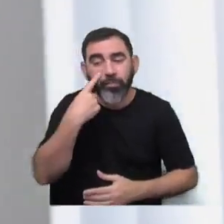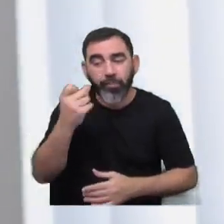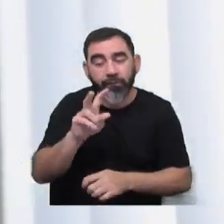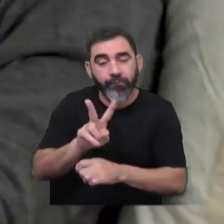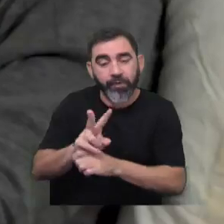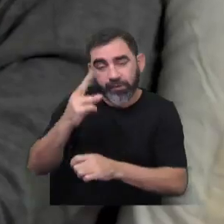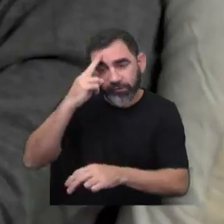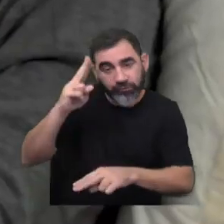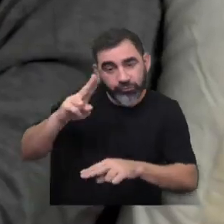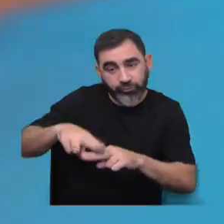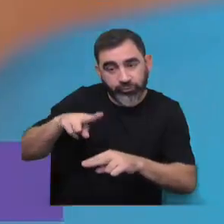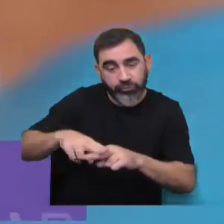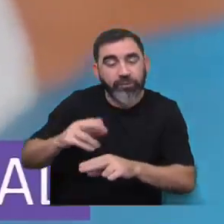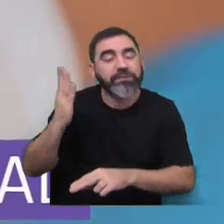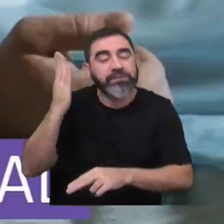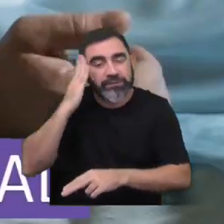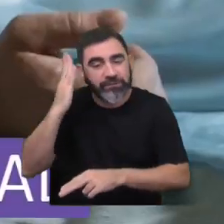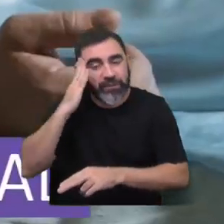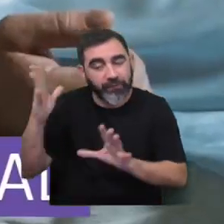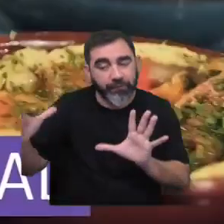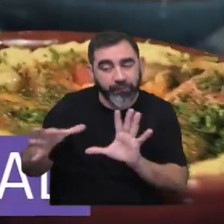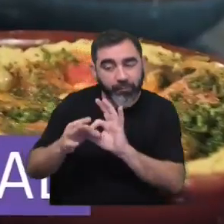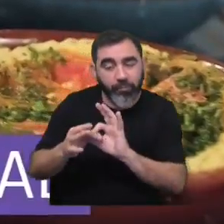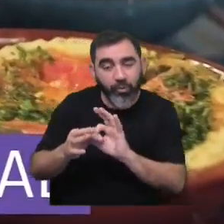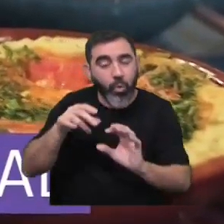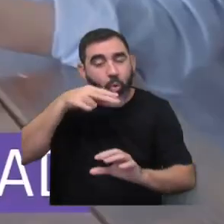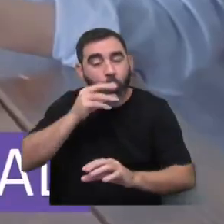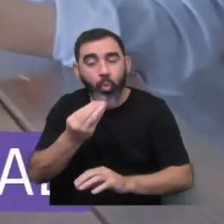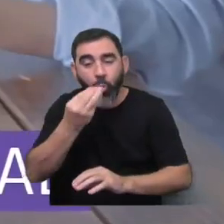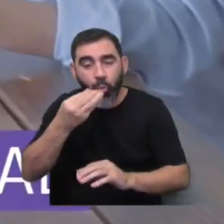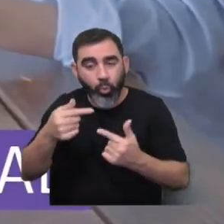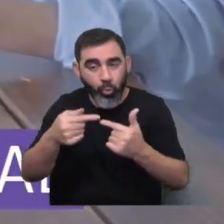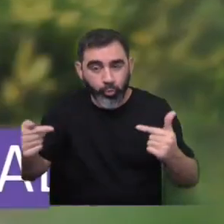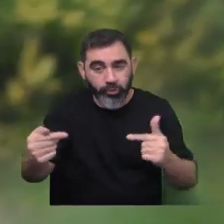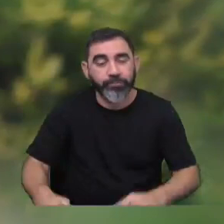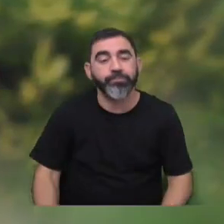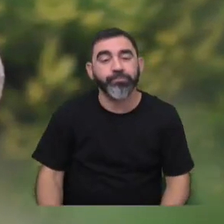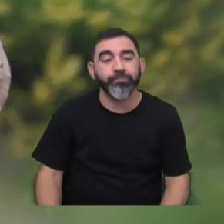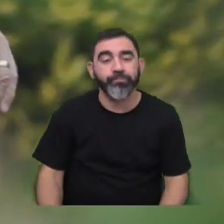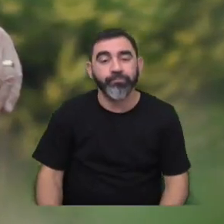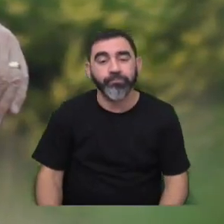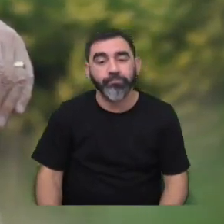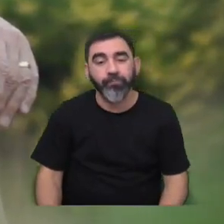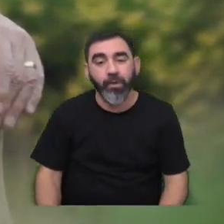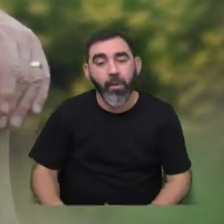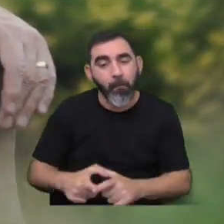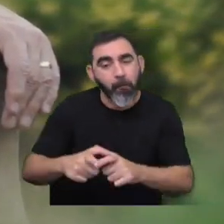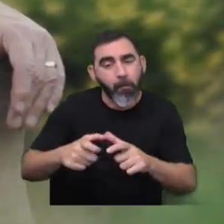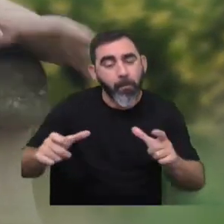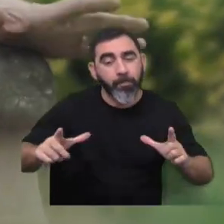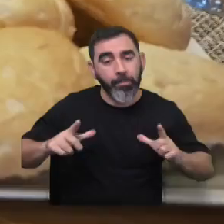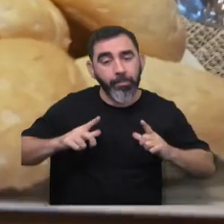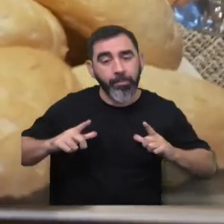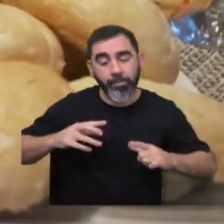de enfermedades que sabemos que están vinculadas con nuestras conductas alimenticias. Ante el aumento de la expectativa de